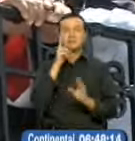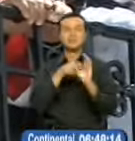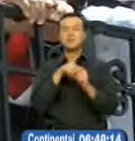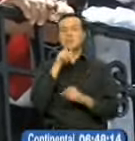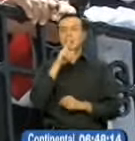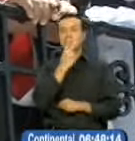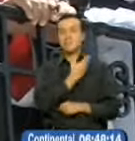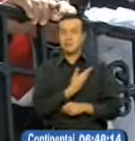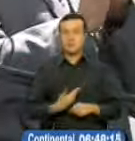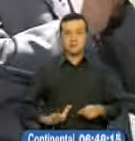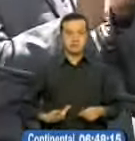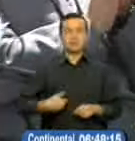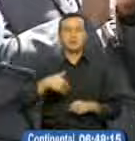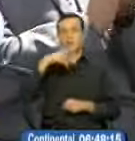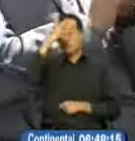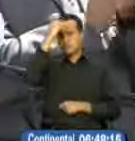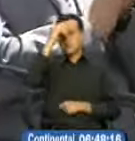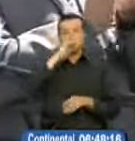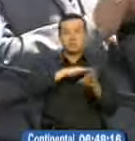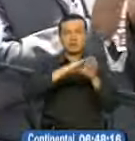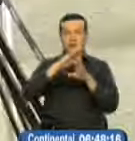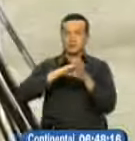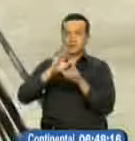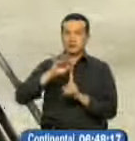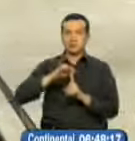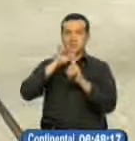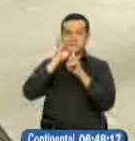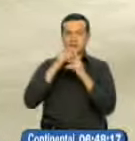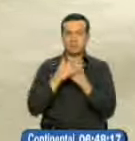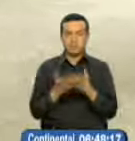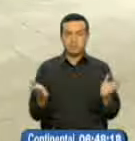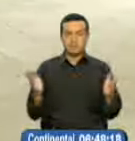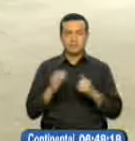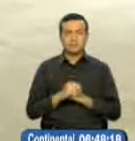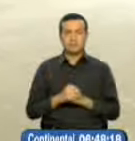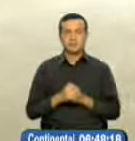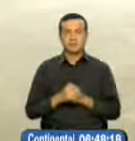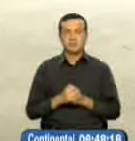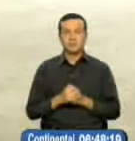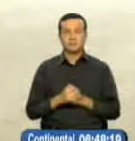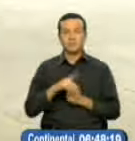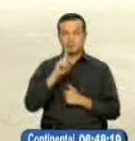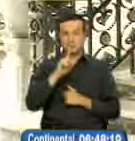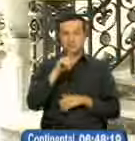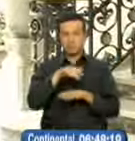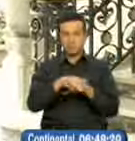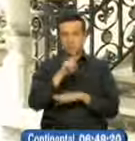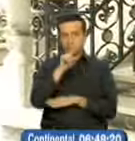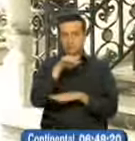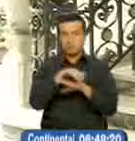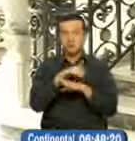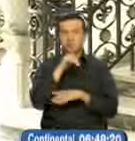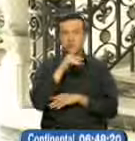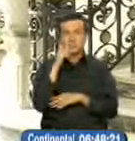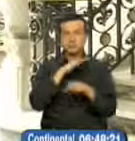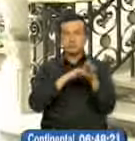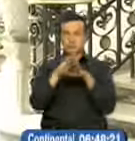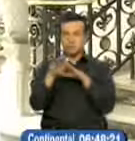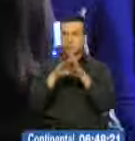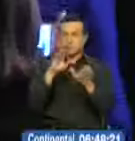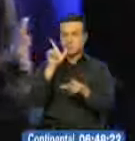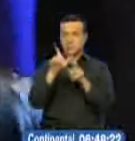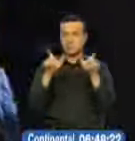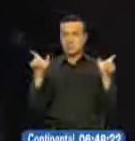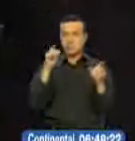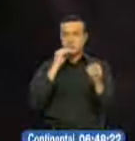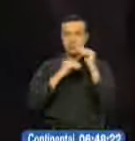del vicepresidente Jorge Glass y demás invitados especiales. Pasadas las 13 horas, empezaron a llegar a Carondelet los invitados al almuerzo.